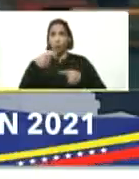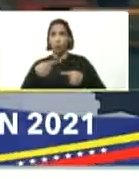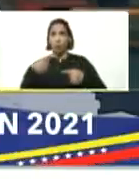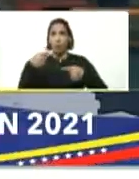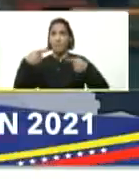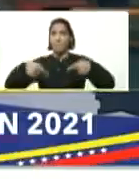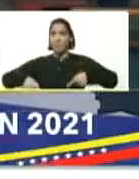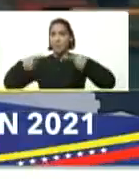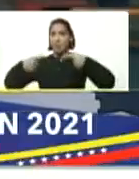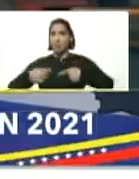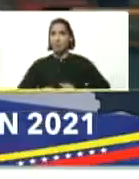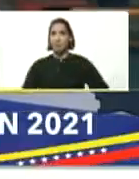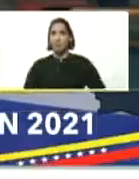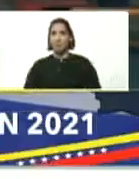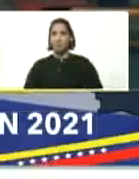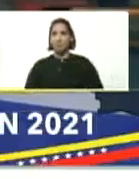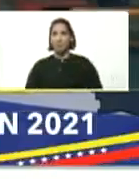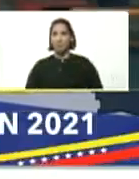batalla.